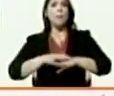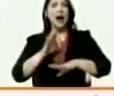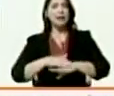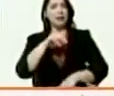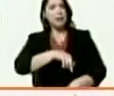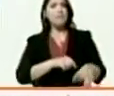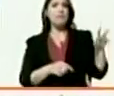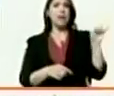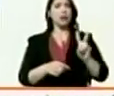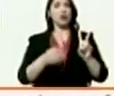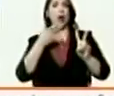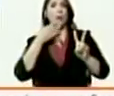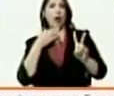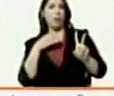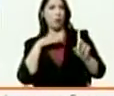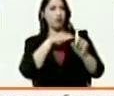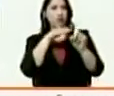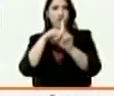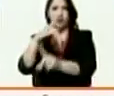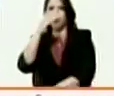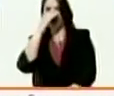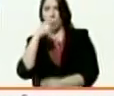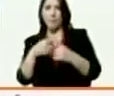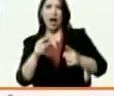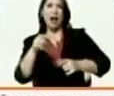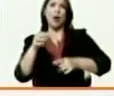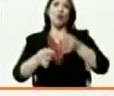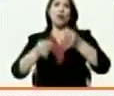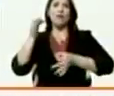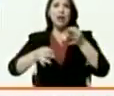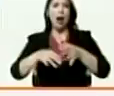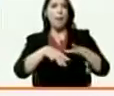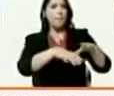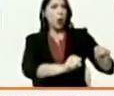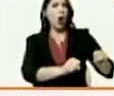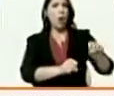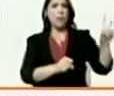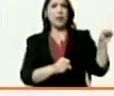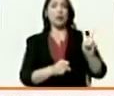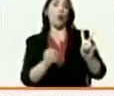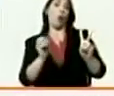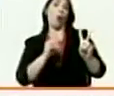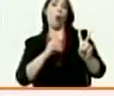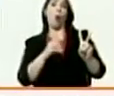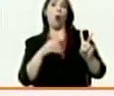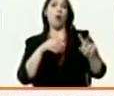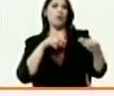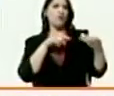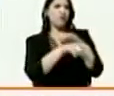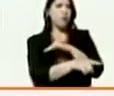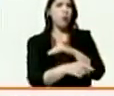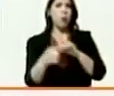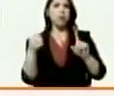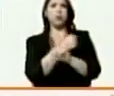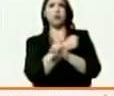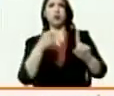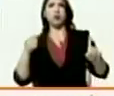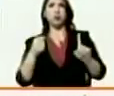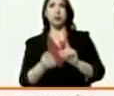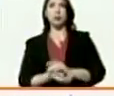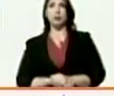criminalizar el Estado para justificar una invasión, para justificar una intervención, una agresión, más